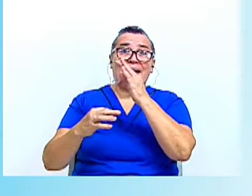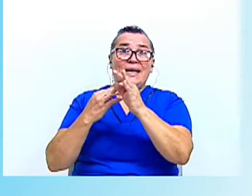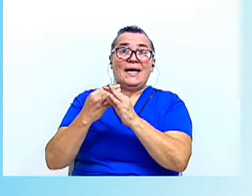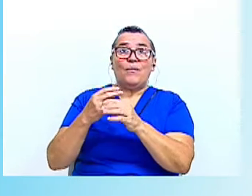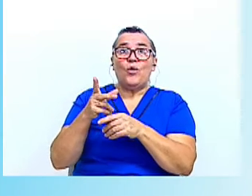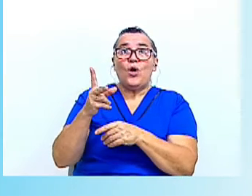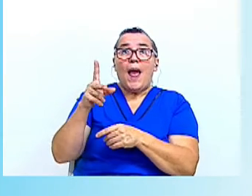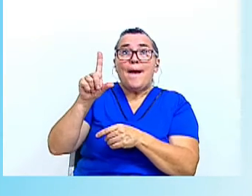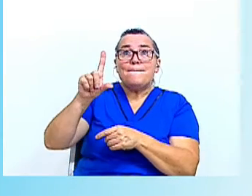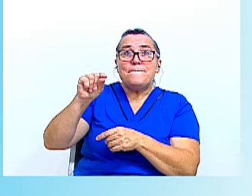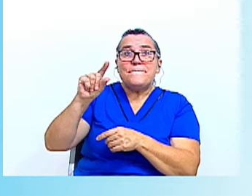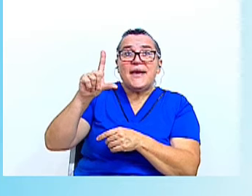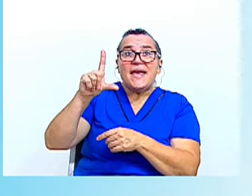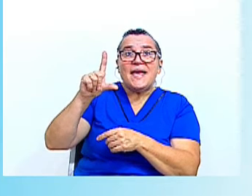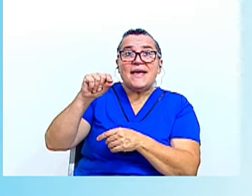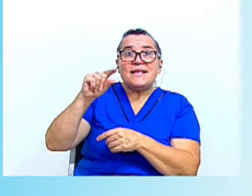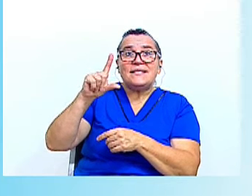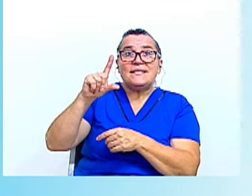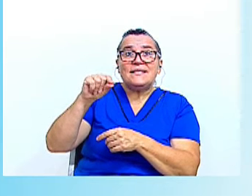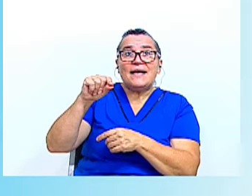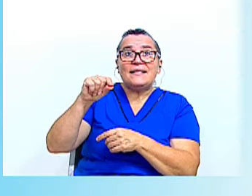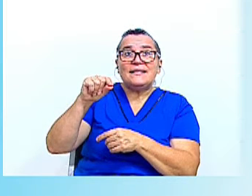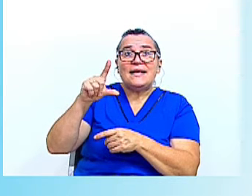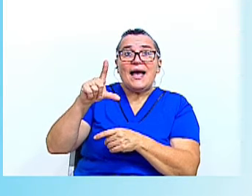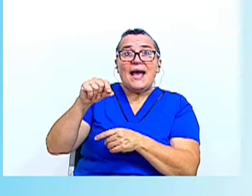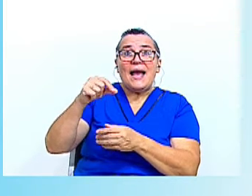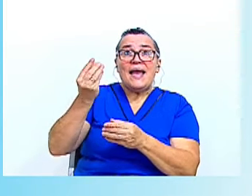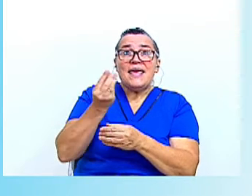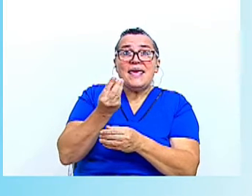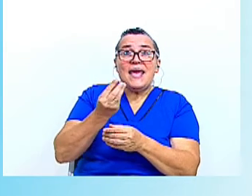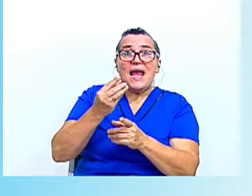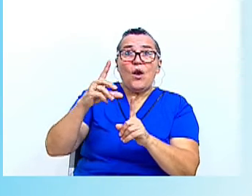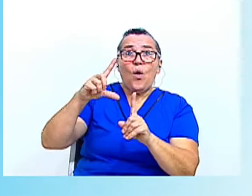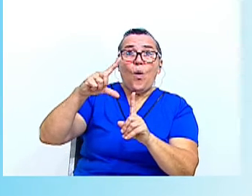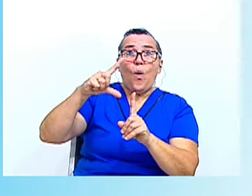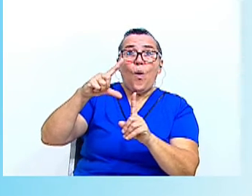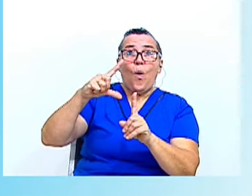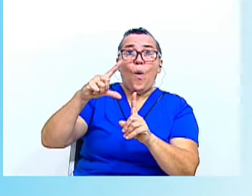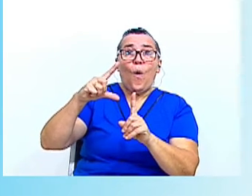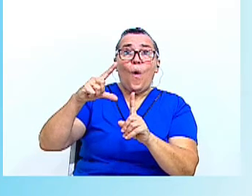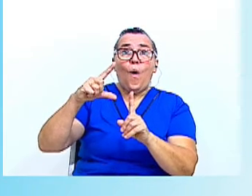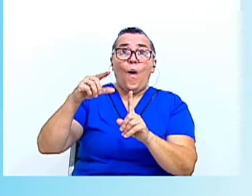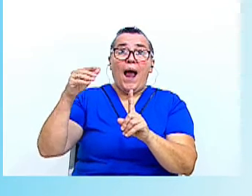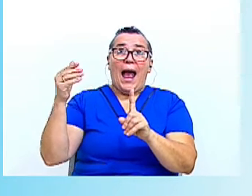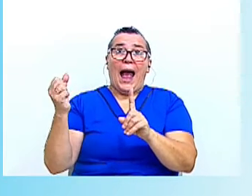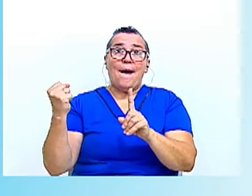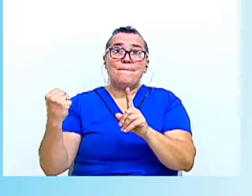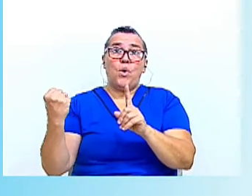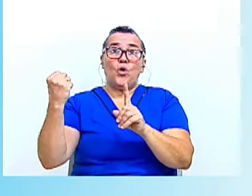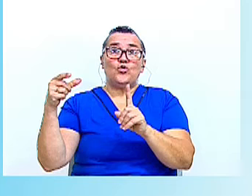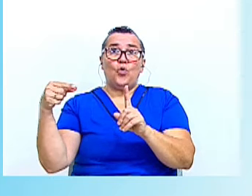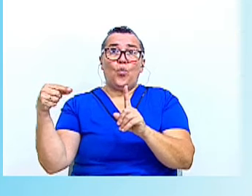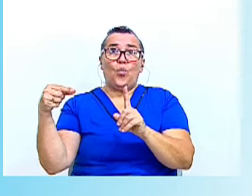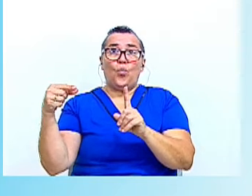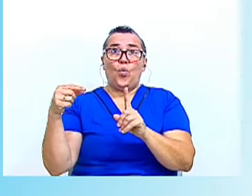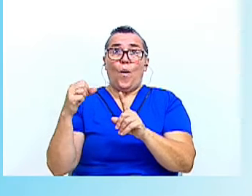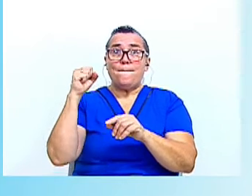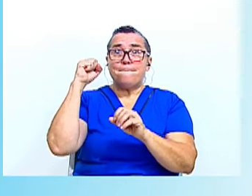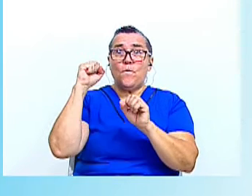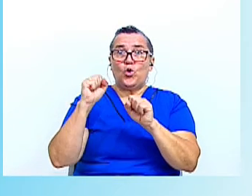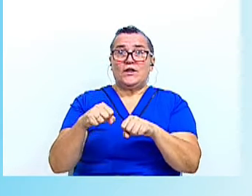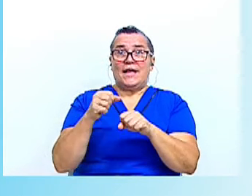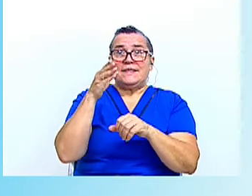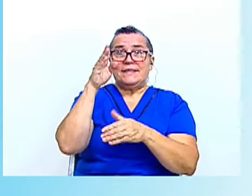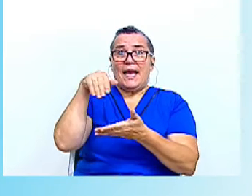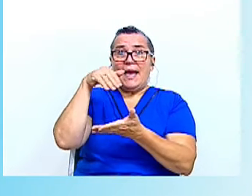Aquí ilustramos con una pinza para sacar el hielo. Observen el punto de apoyo a un extremo, la fuerza de potencia que se aplica en el